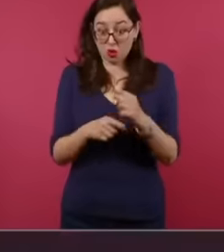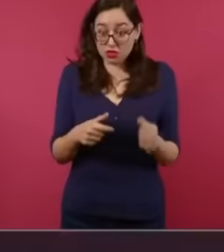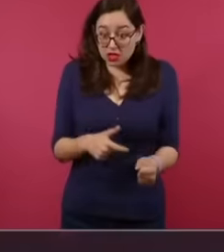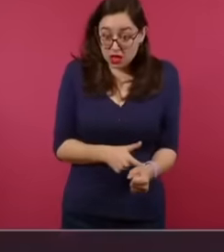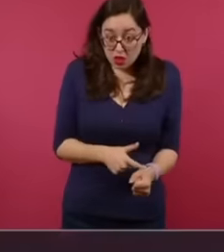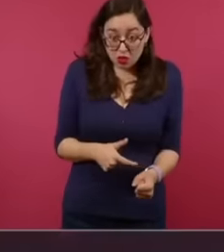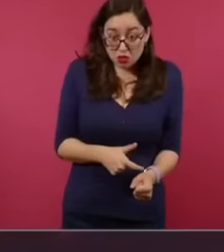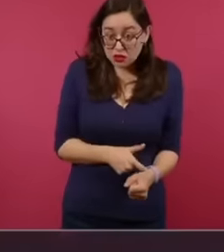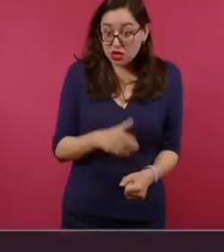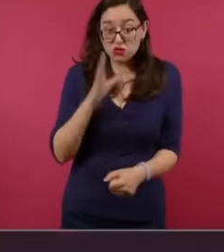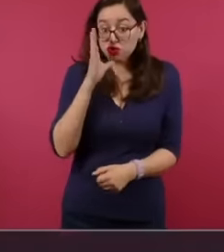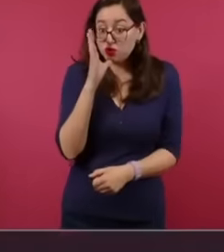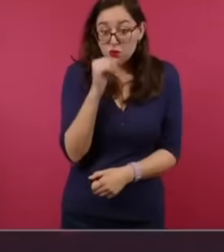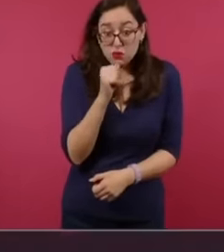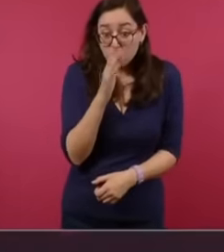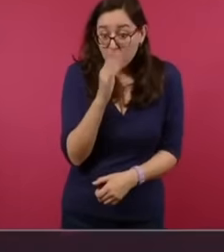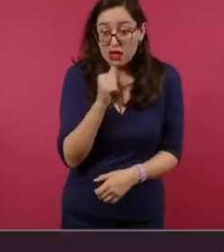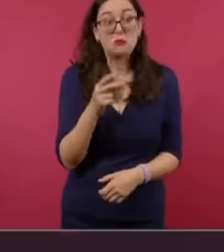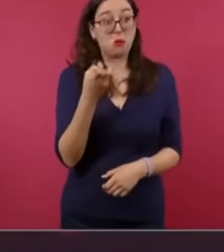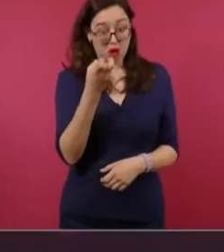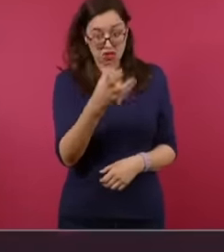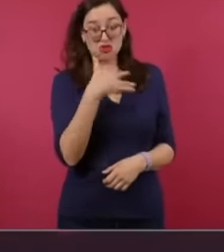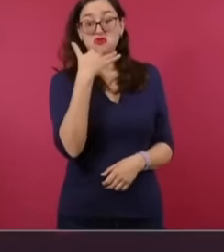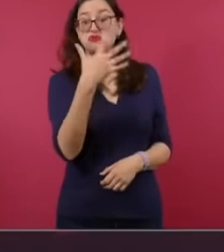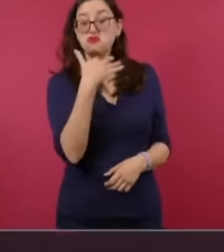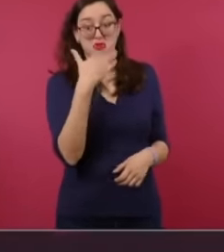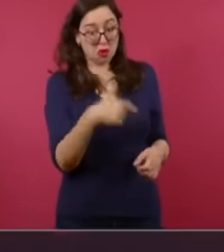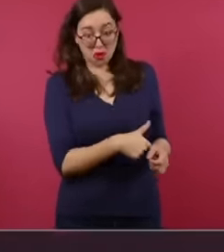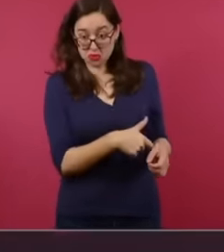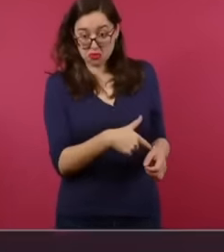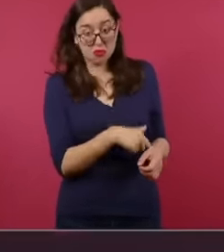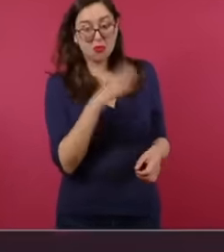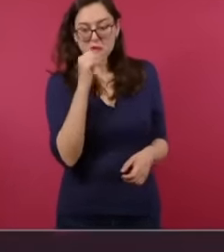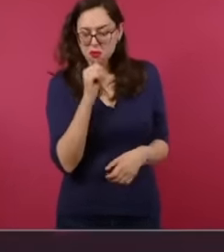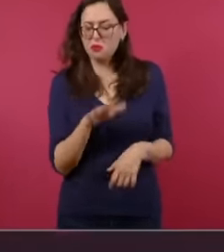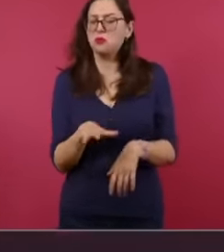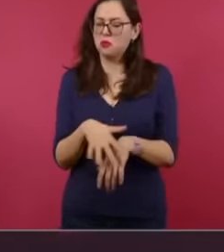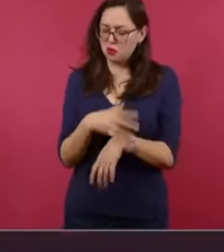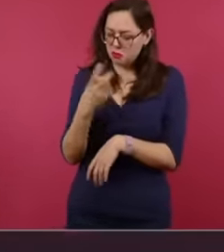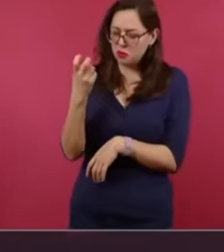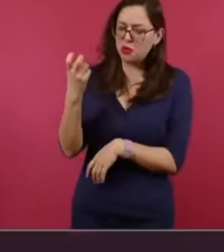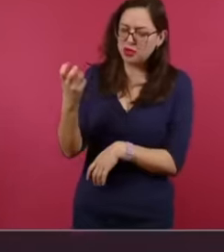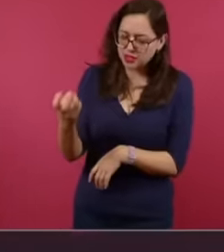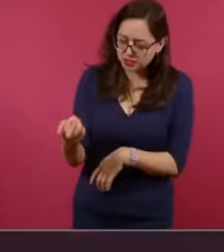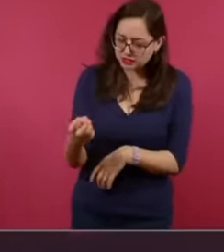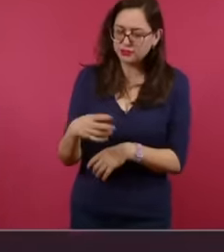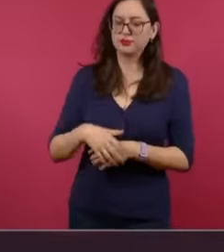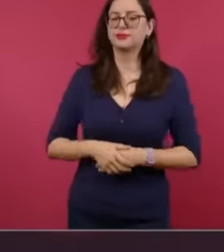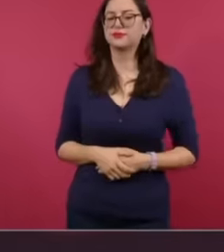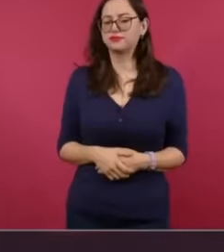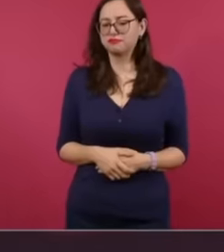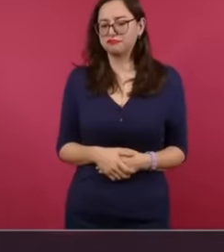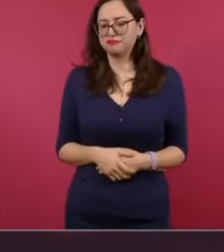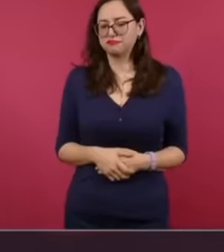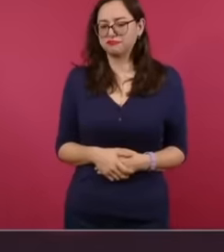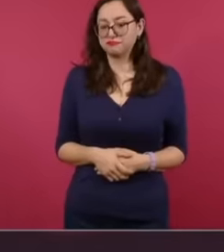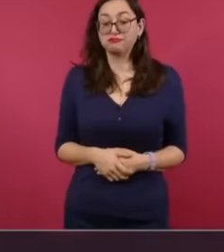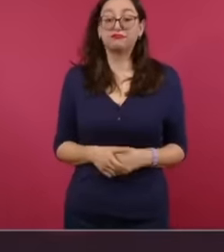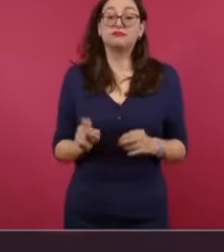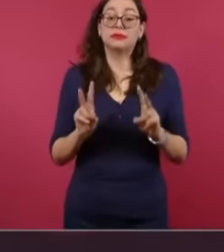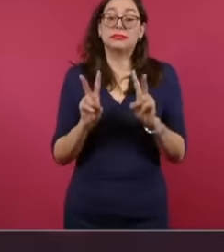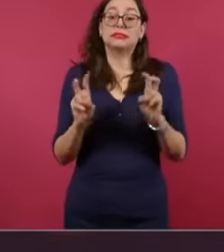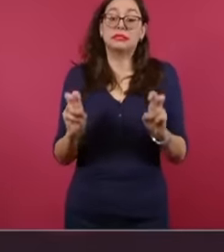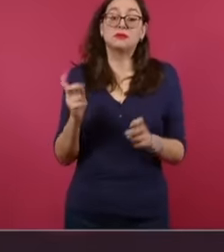habido. Sí, eso no se puede ocultar. Y hay otras. Pero la parte